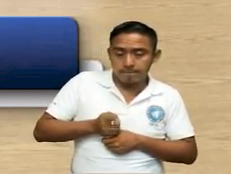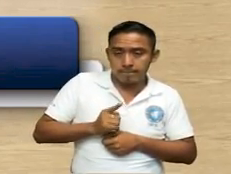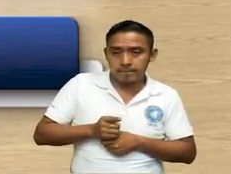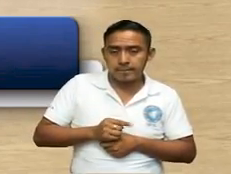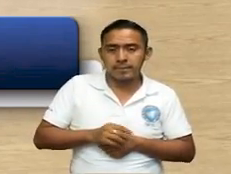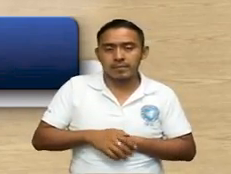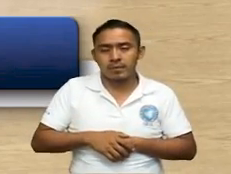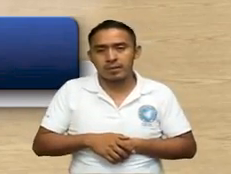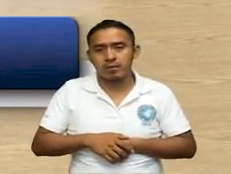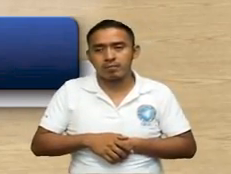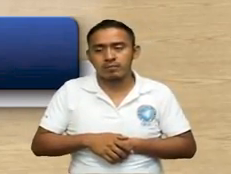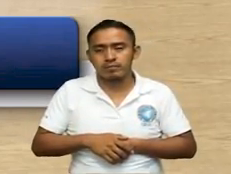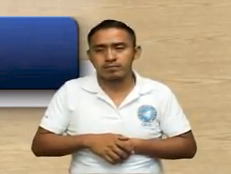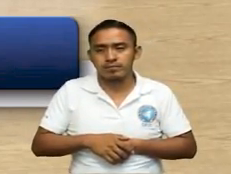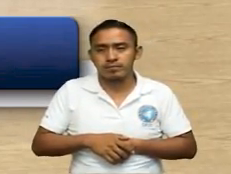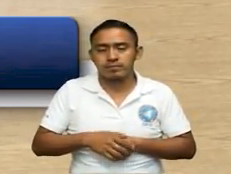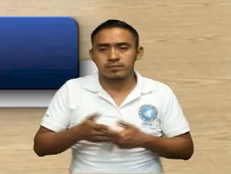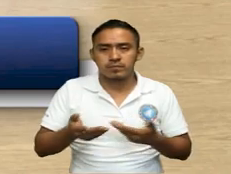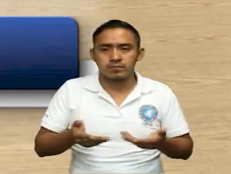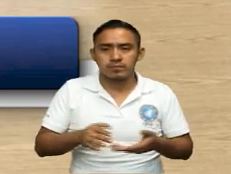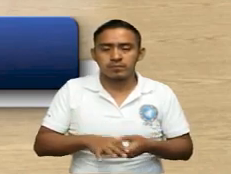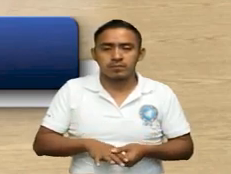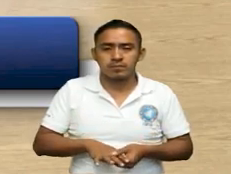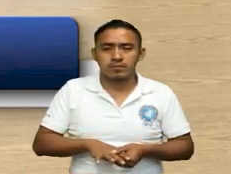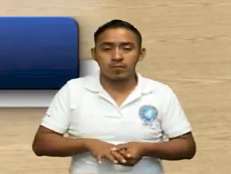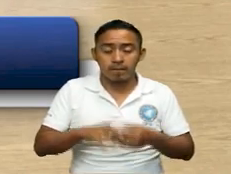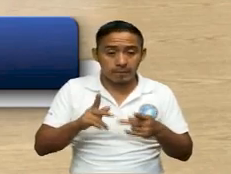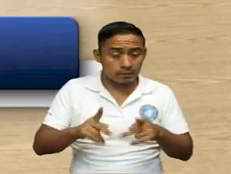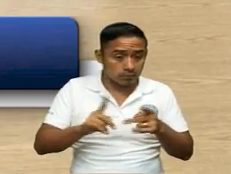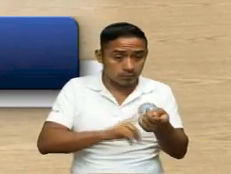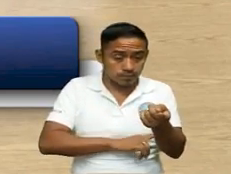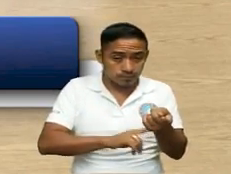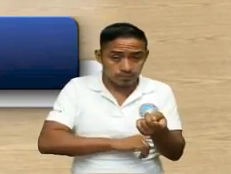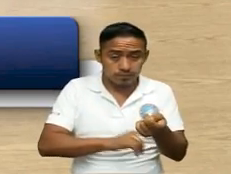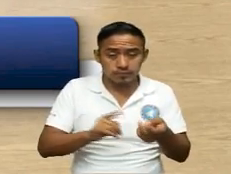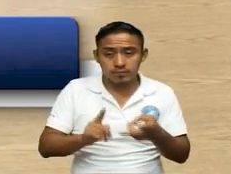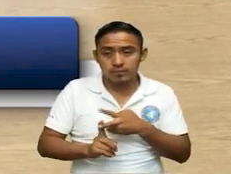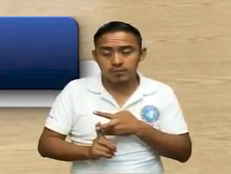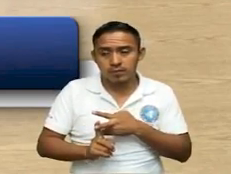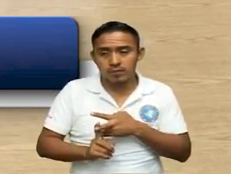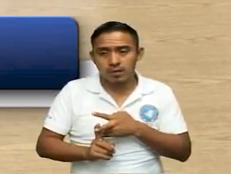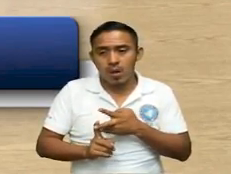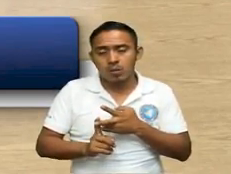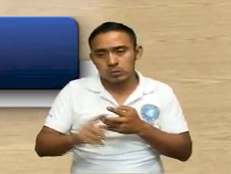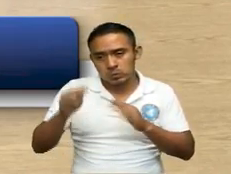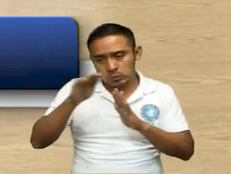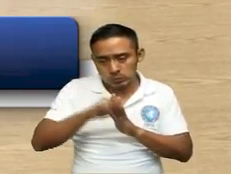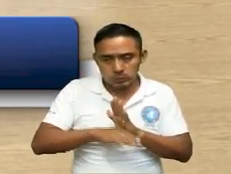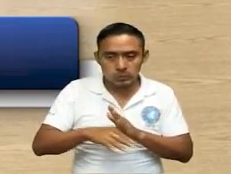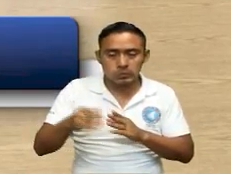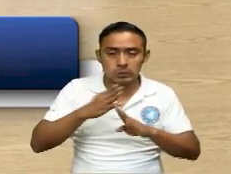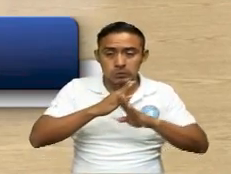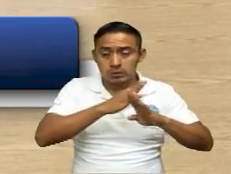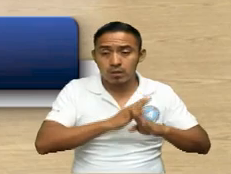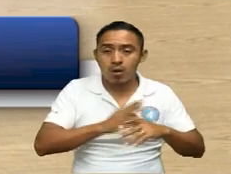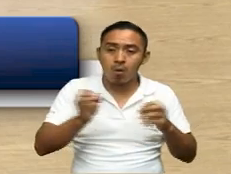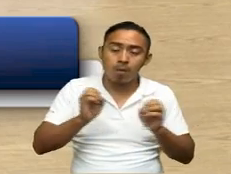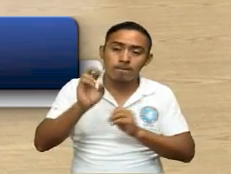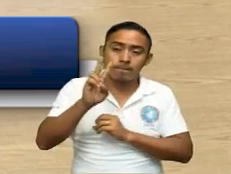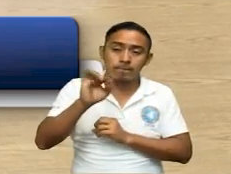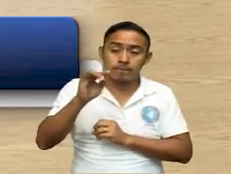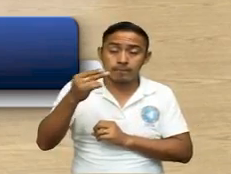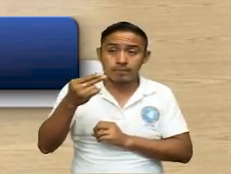balanospotitis se presenta en pacientes generalmente diabéticos, en pacientes que tienen las defensas bajas, por más que los pacientes con VIH,